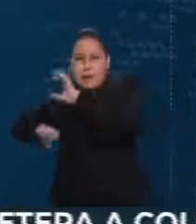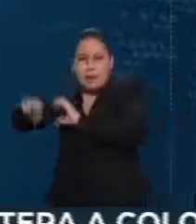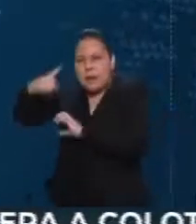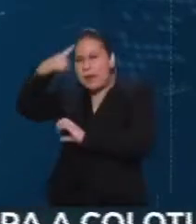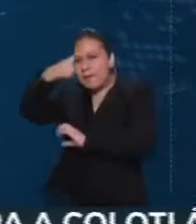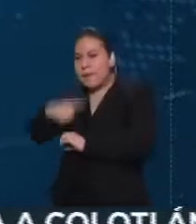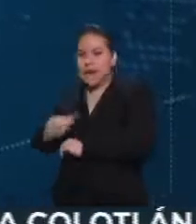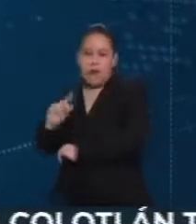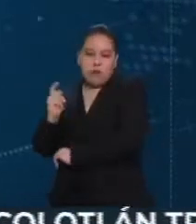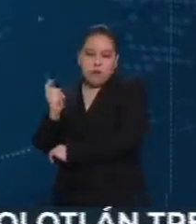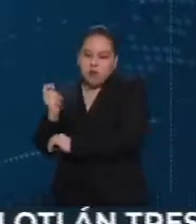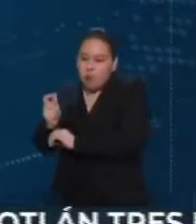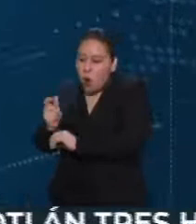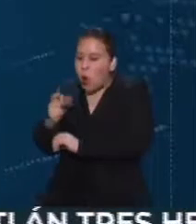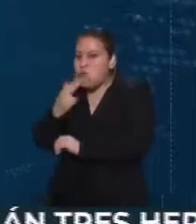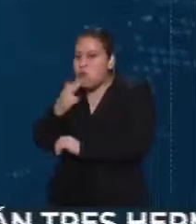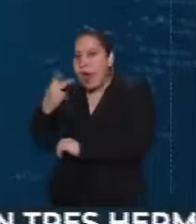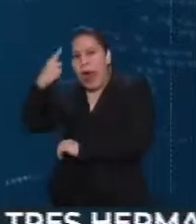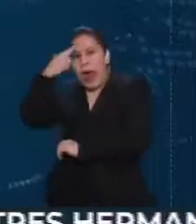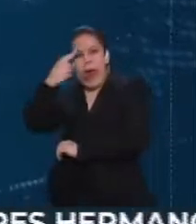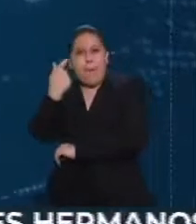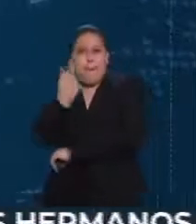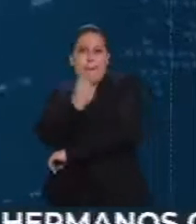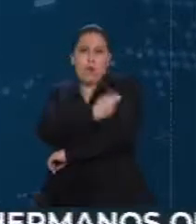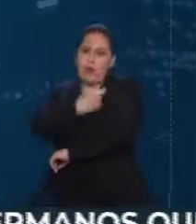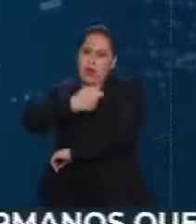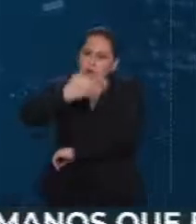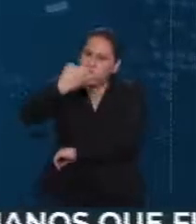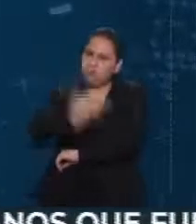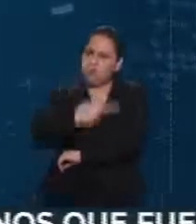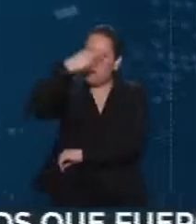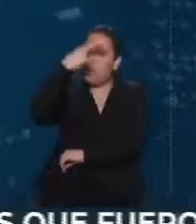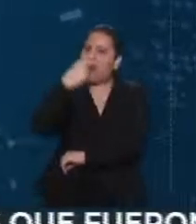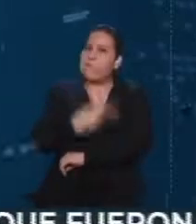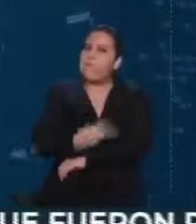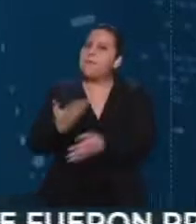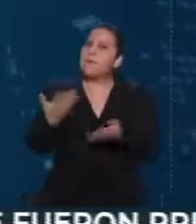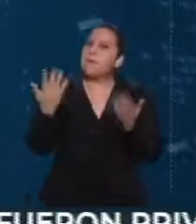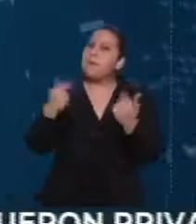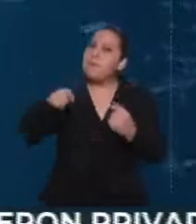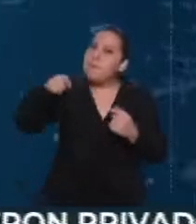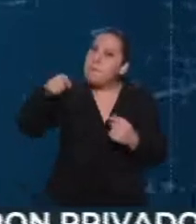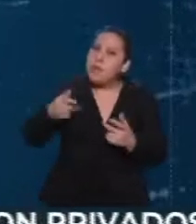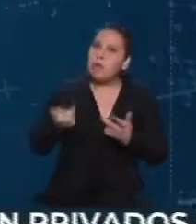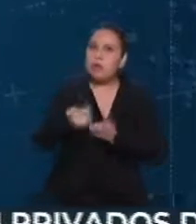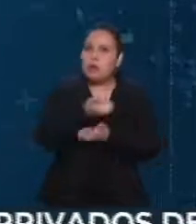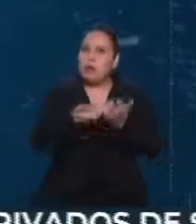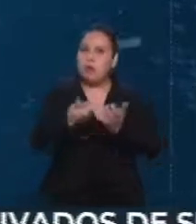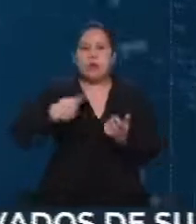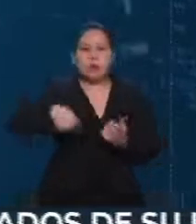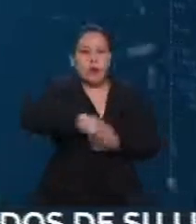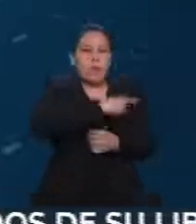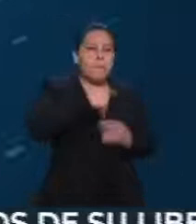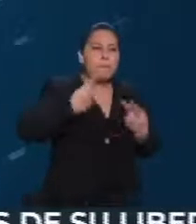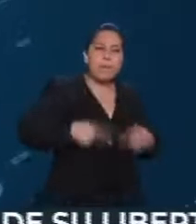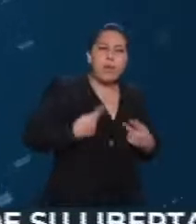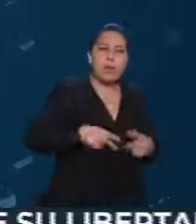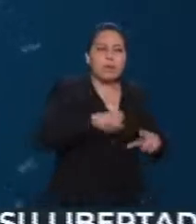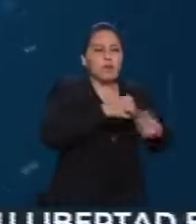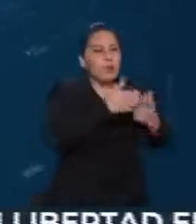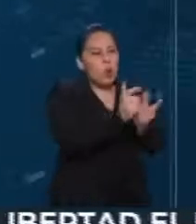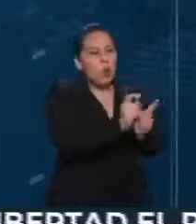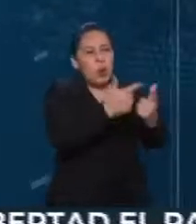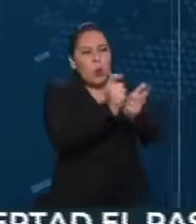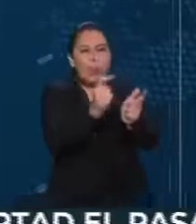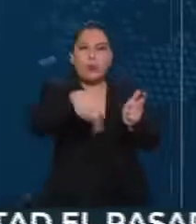Plan Nacional de Vacunación y cómo esto va reabriendo la economía, también está en temas de economía y en temas de salud pública la vacuna patria, y no solo